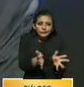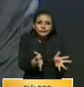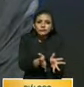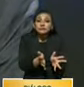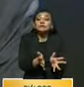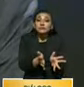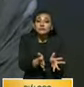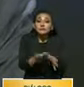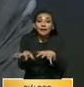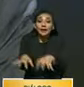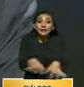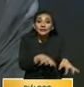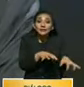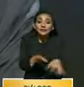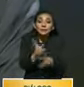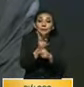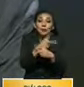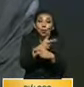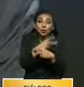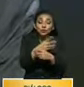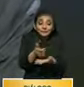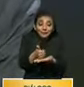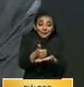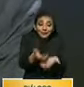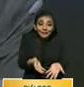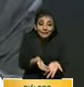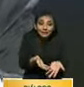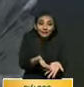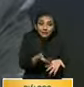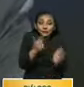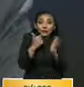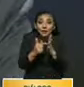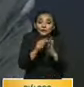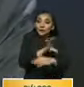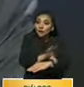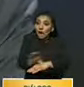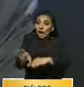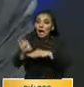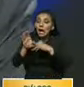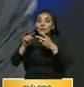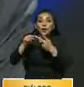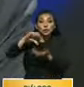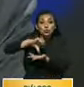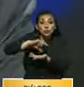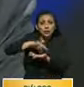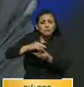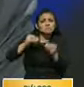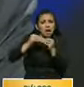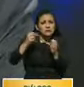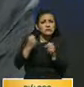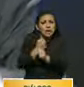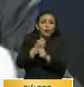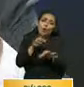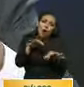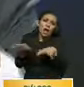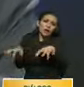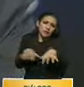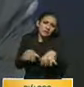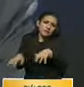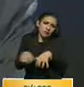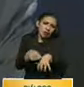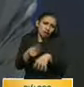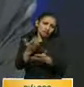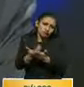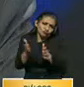a toda la actividad productiva para que ellos puedan en el campo y en la ciudad conseguir muchos empleos. Hay que masificar